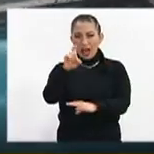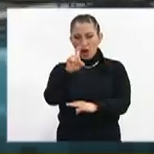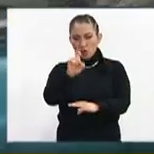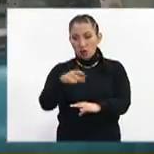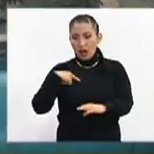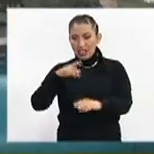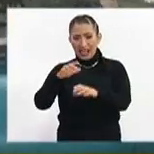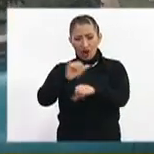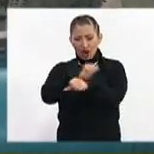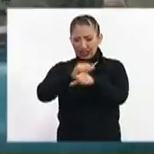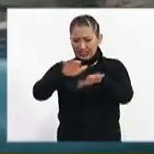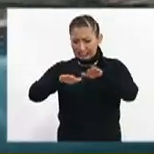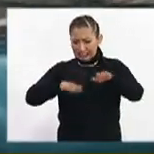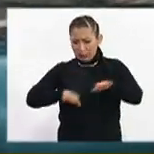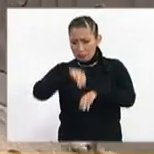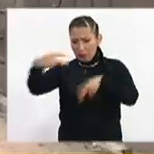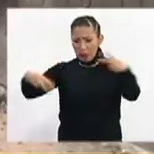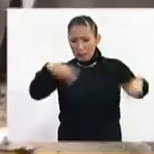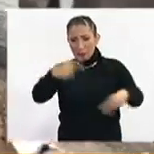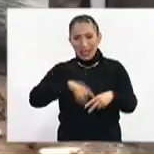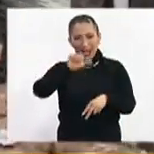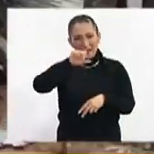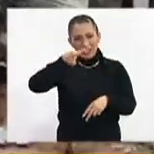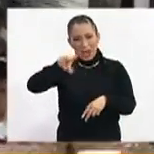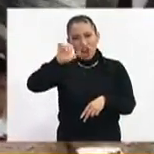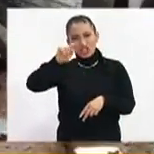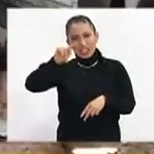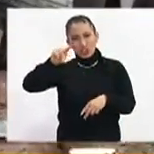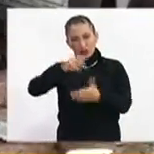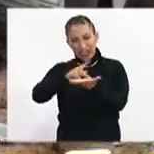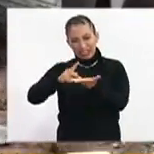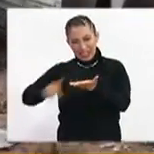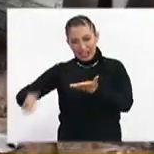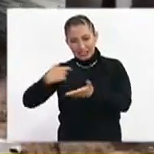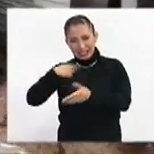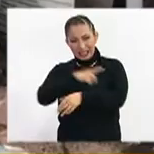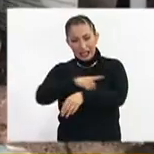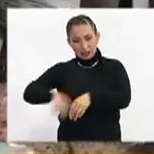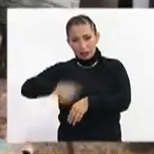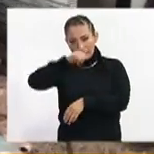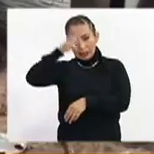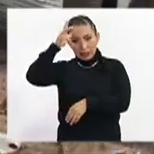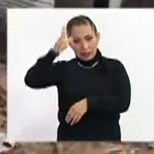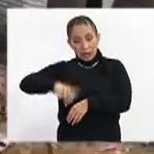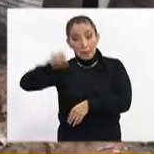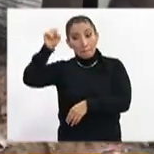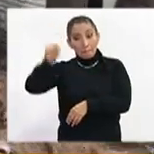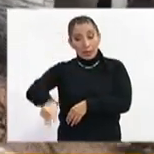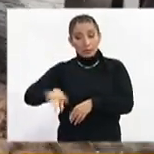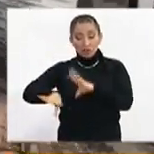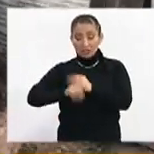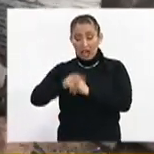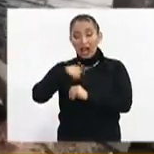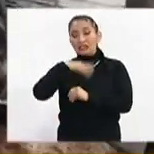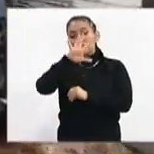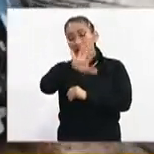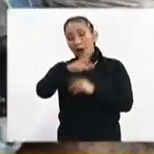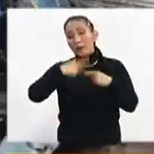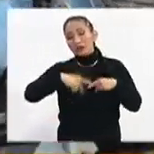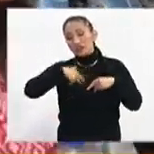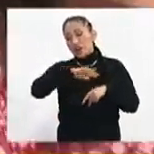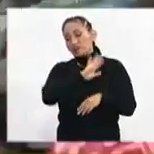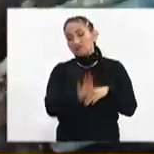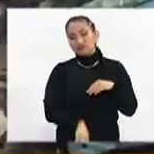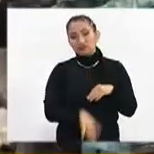en contra de varios automóviles en Avenida Constituyentes, en la delegación Miguel Hidalgo. Con ello, suman ya 5 las